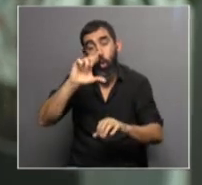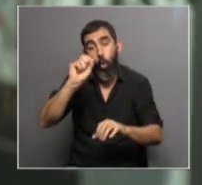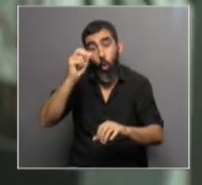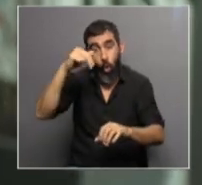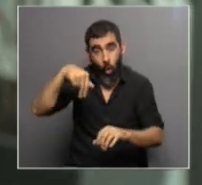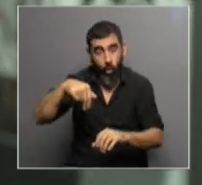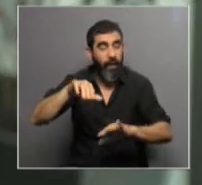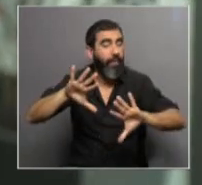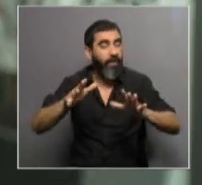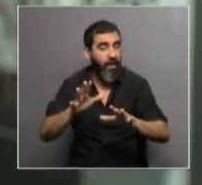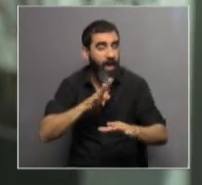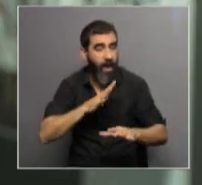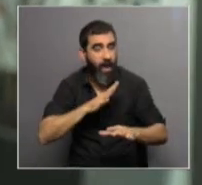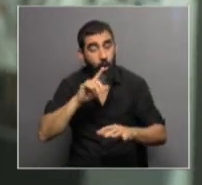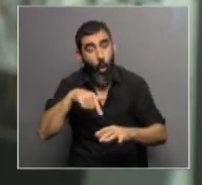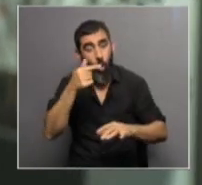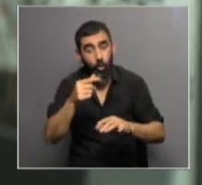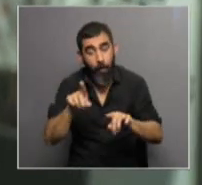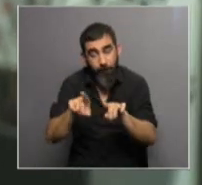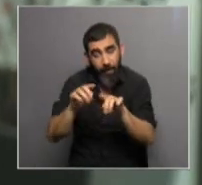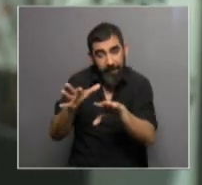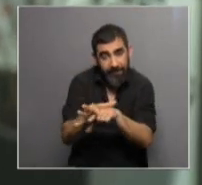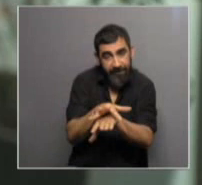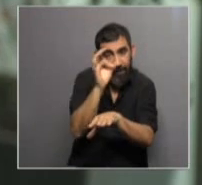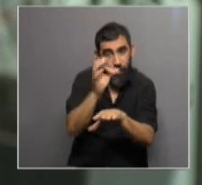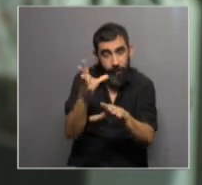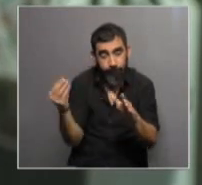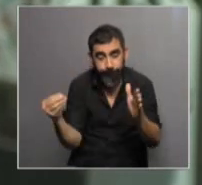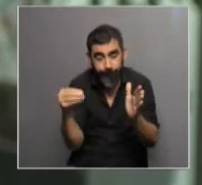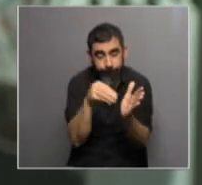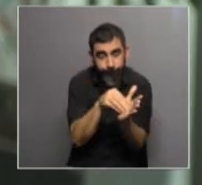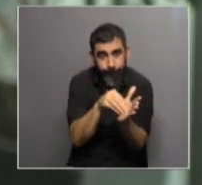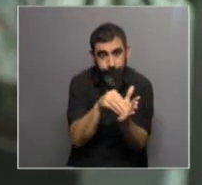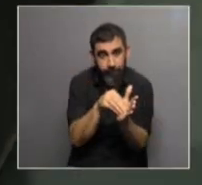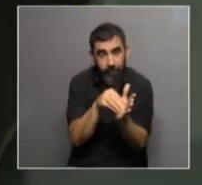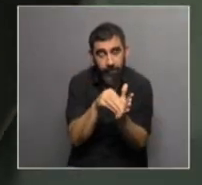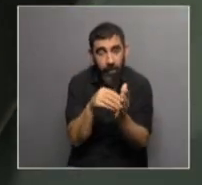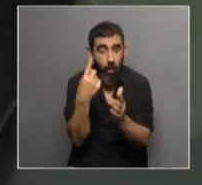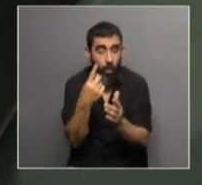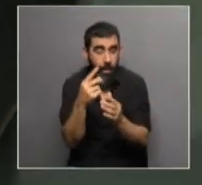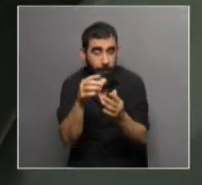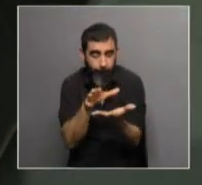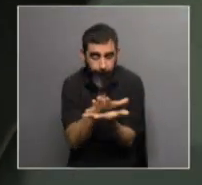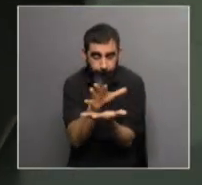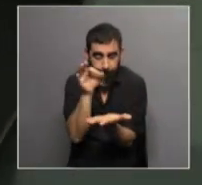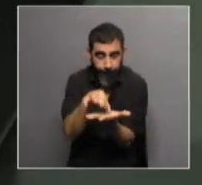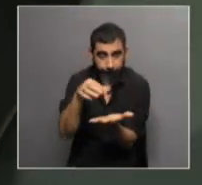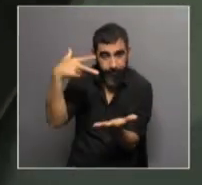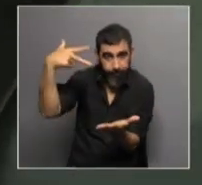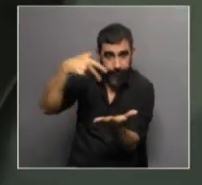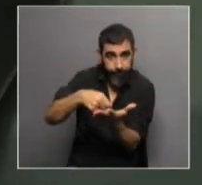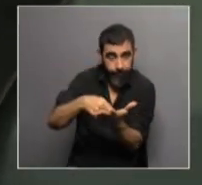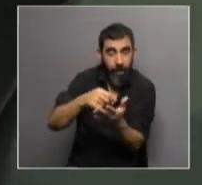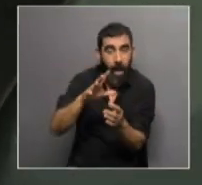significa es decir exponer esa célula madre en en cultivo o en una plaqueta vitro le